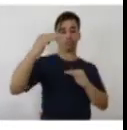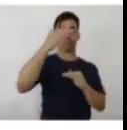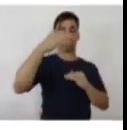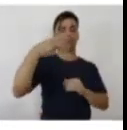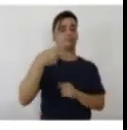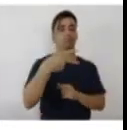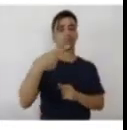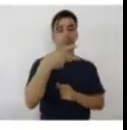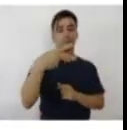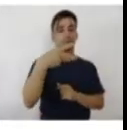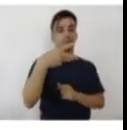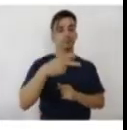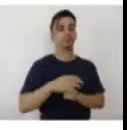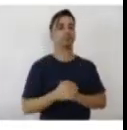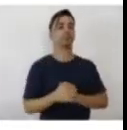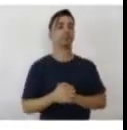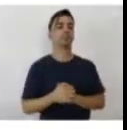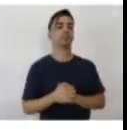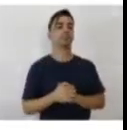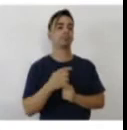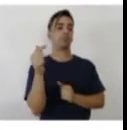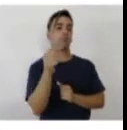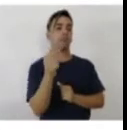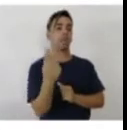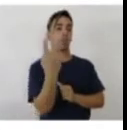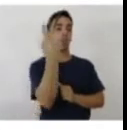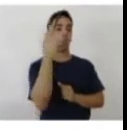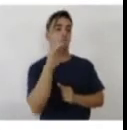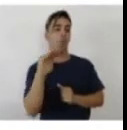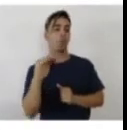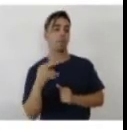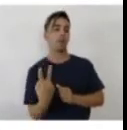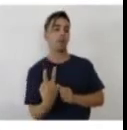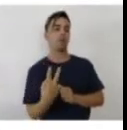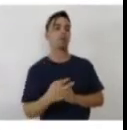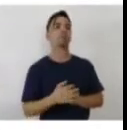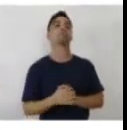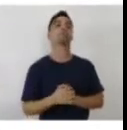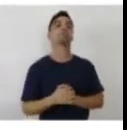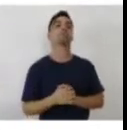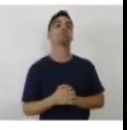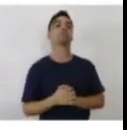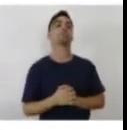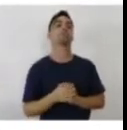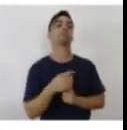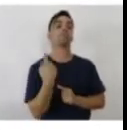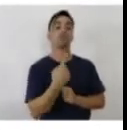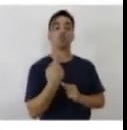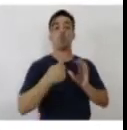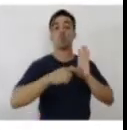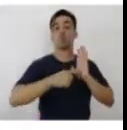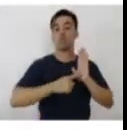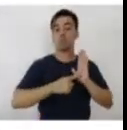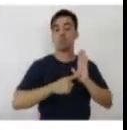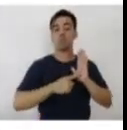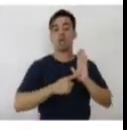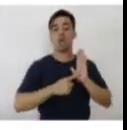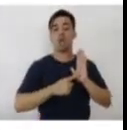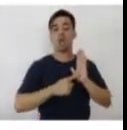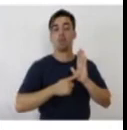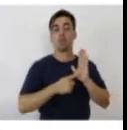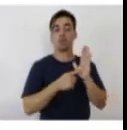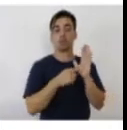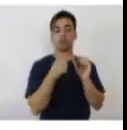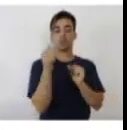mayor, fíjense, es mayor que menos un medio. Si multiplicamos por